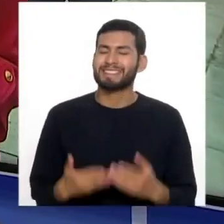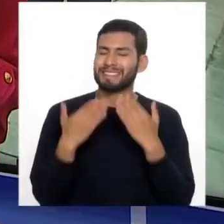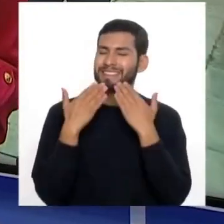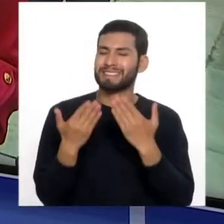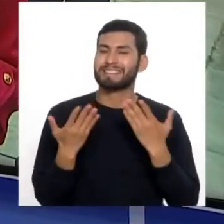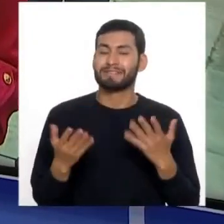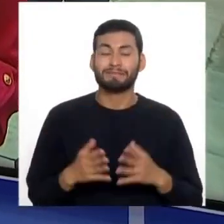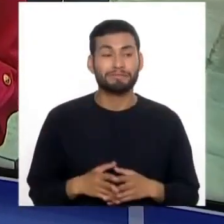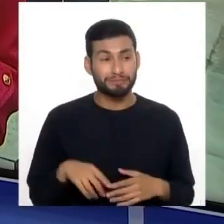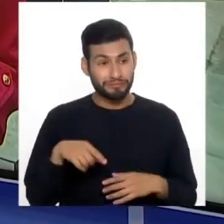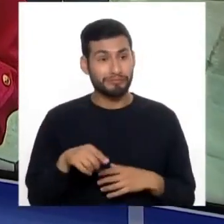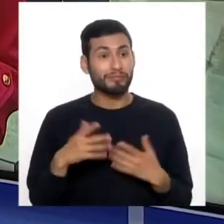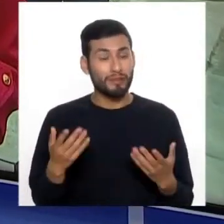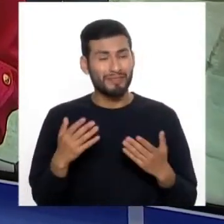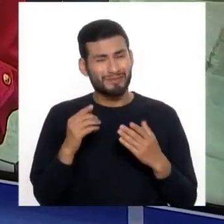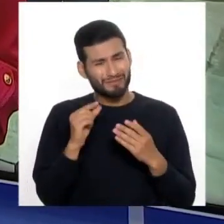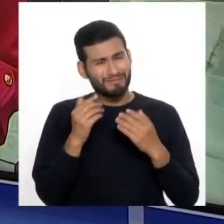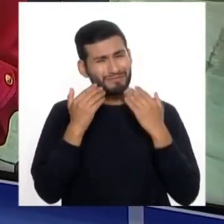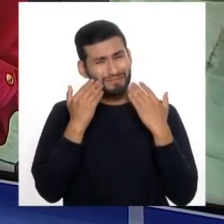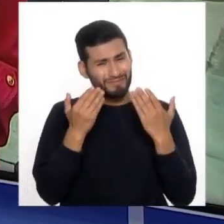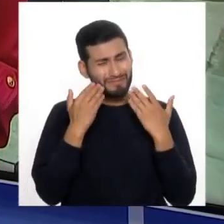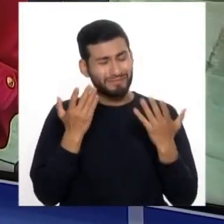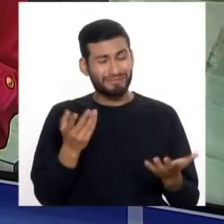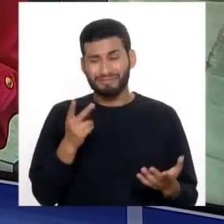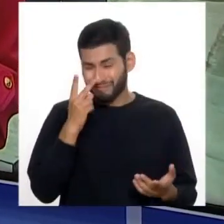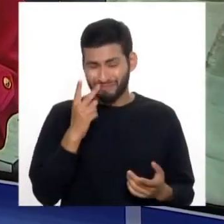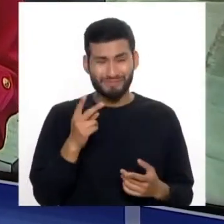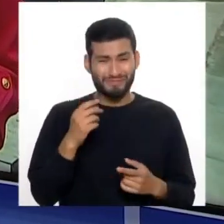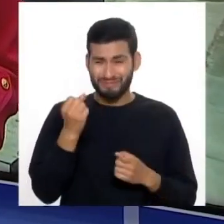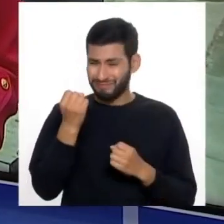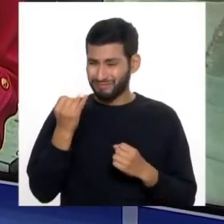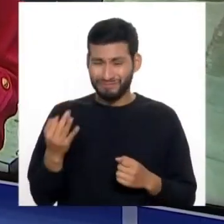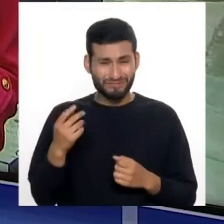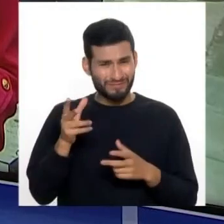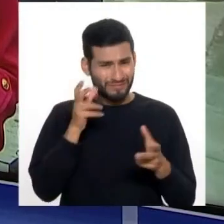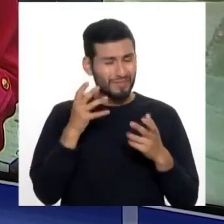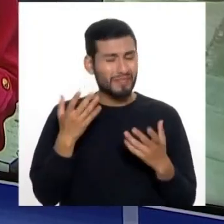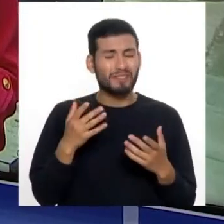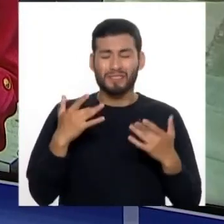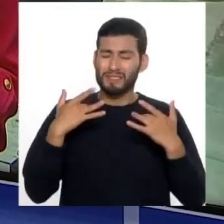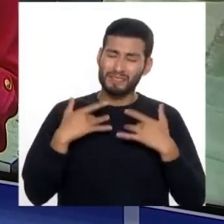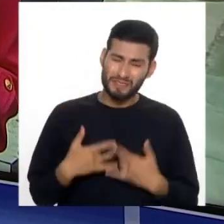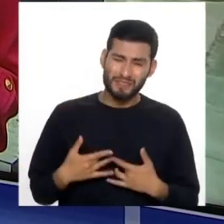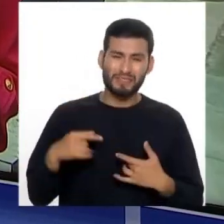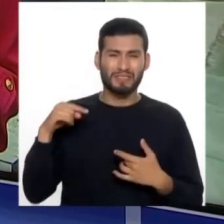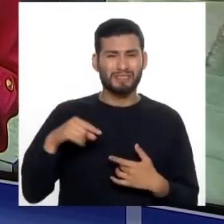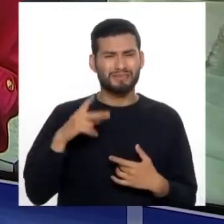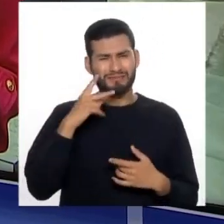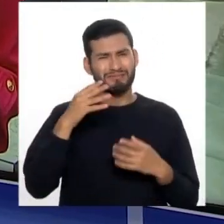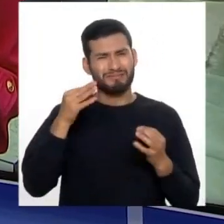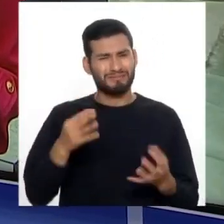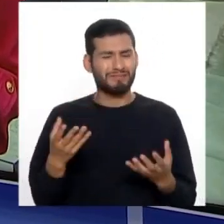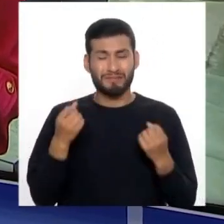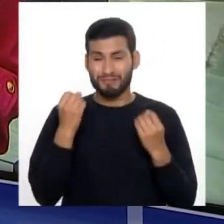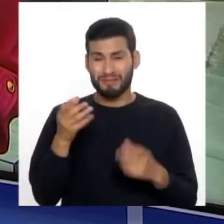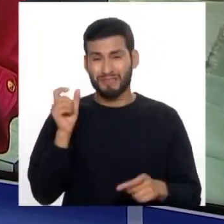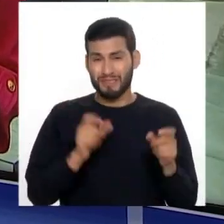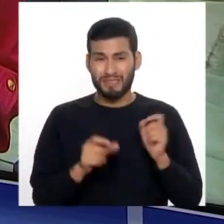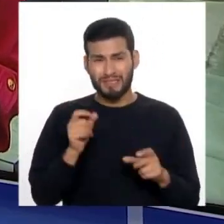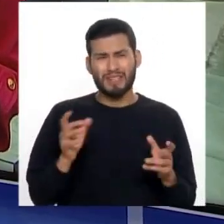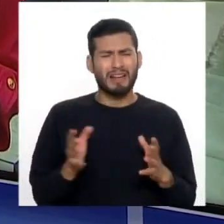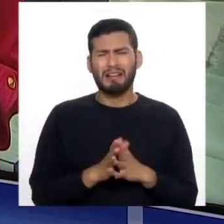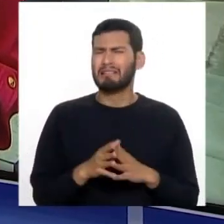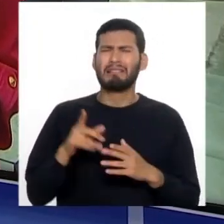Y de alguna manera un poco vergonzosas son las cifras que escuchamos porque lamentablemente es nuestra realidad y muchas personas dicen es que